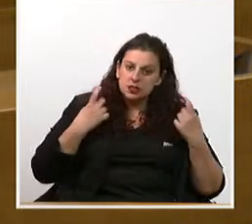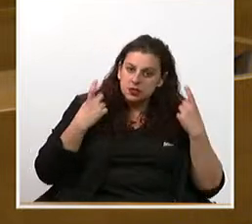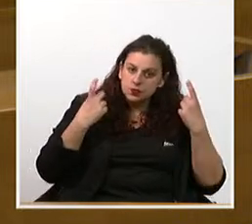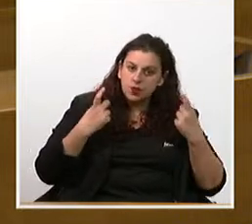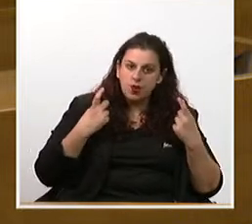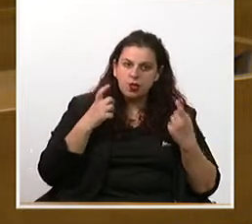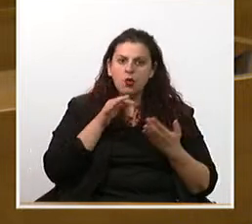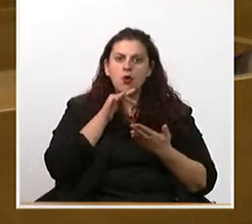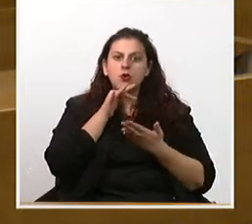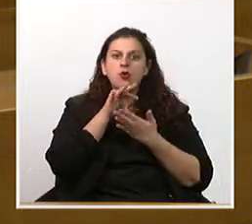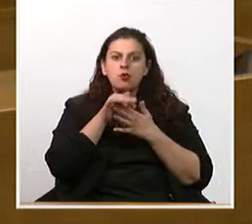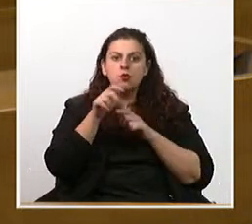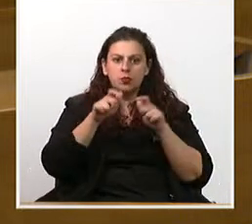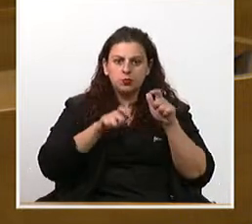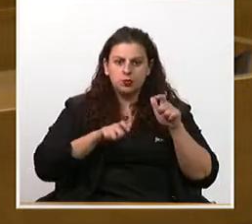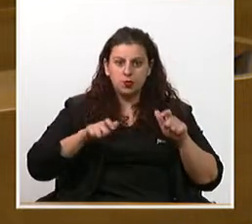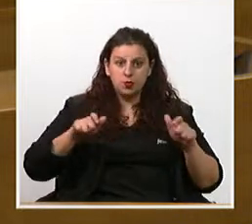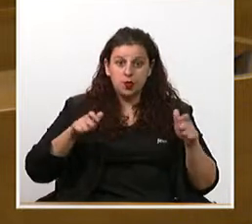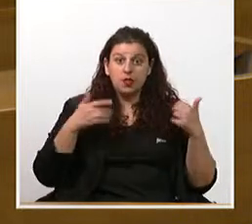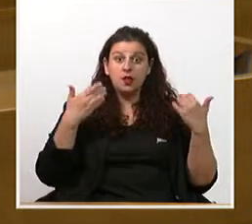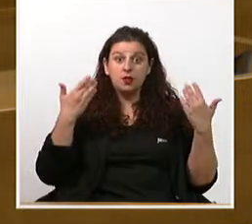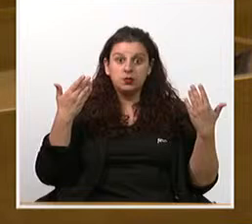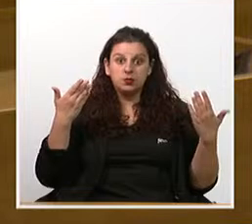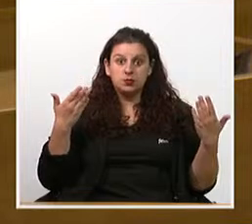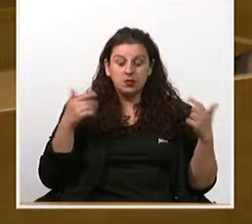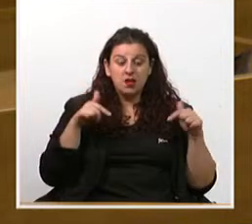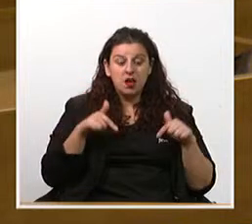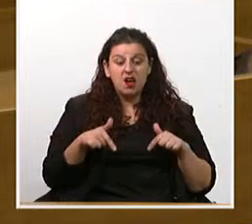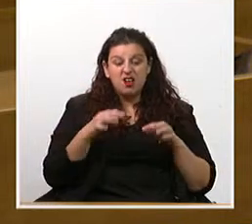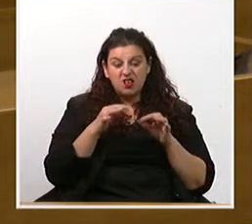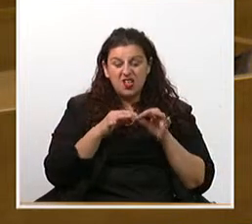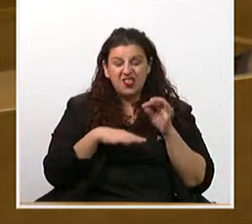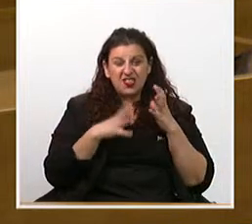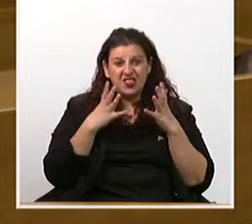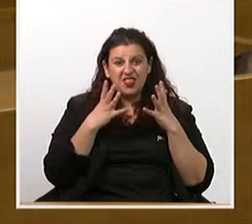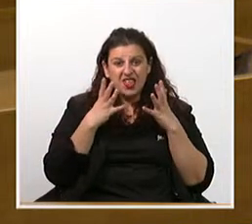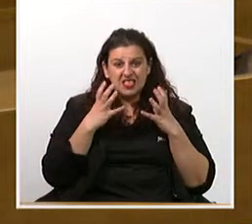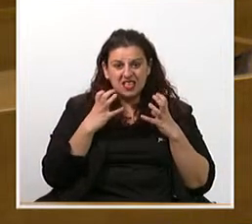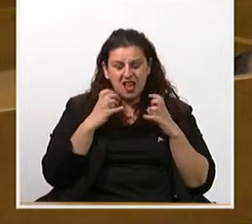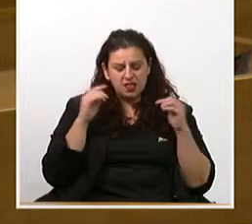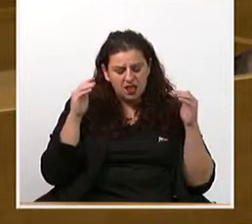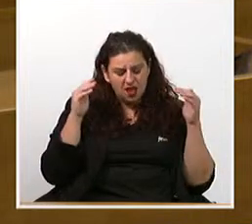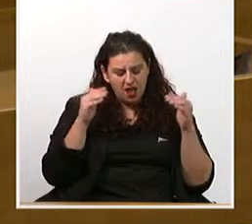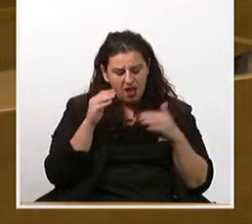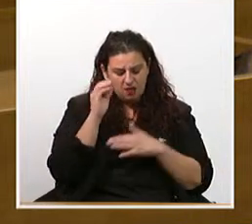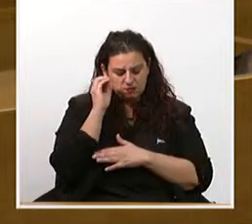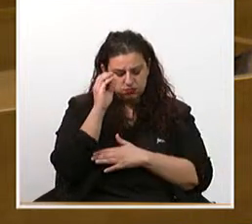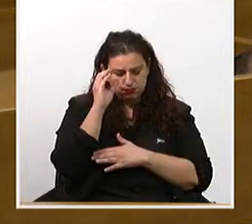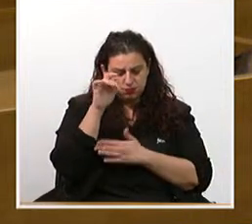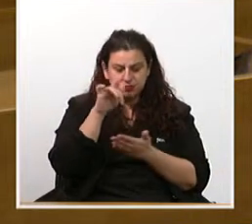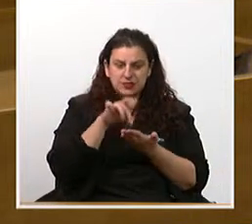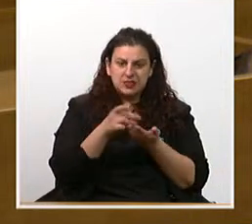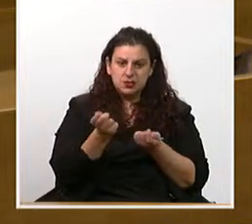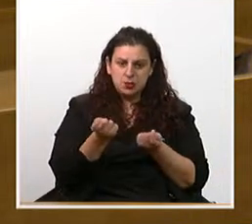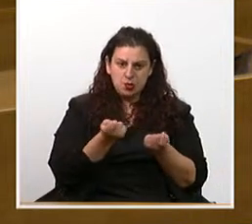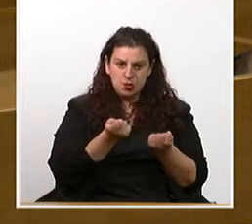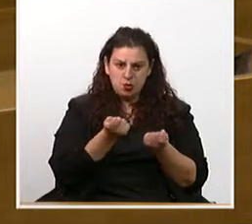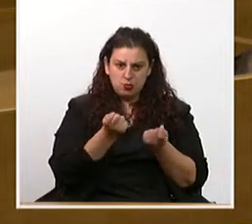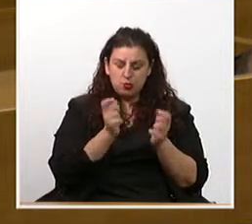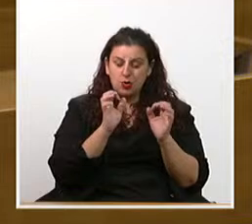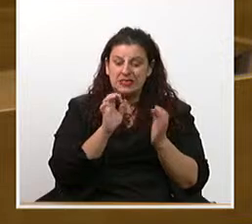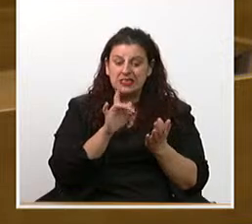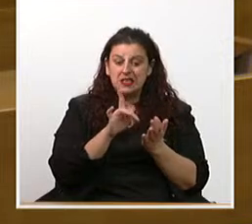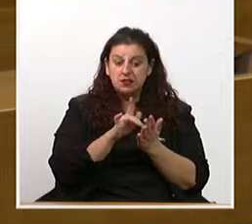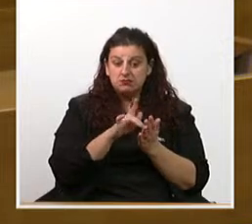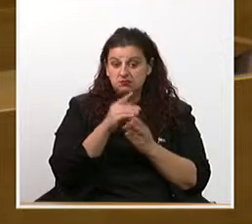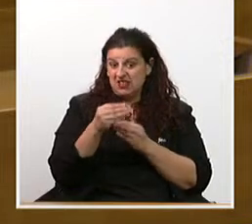ciudadano y por todo ello esta desgracia la que centra mi intervención en esta sesión de control porque cuando ocurren